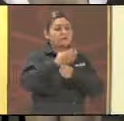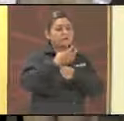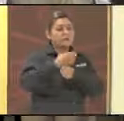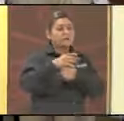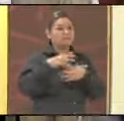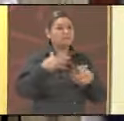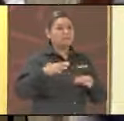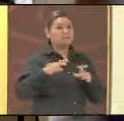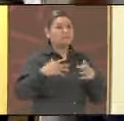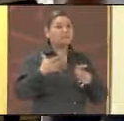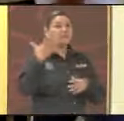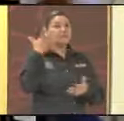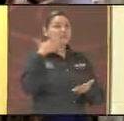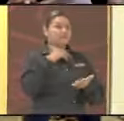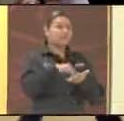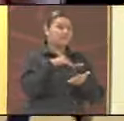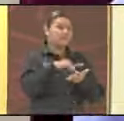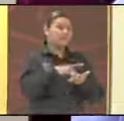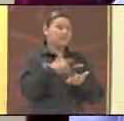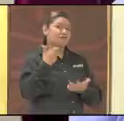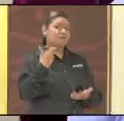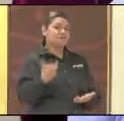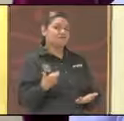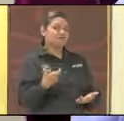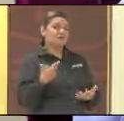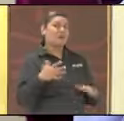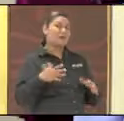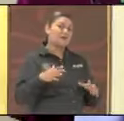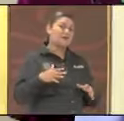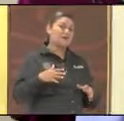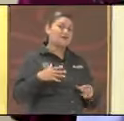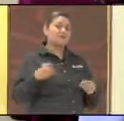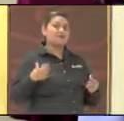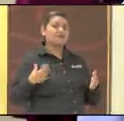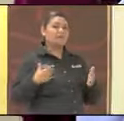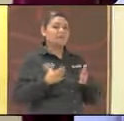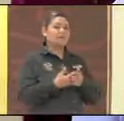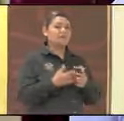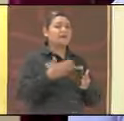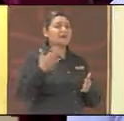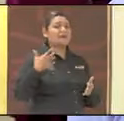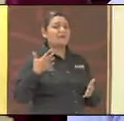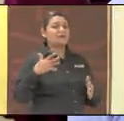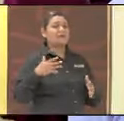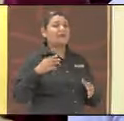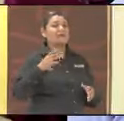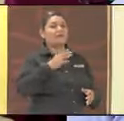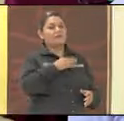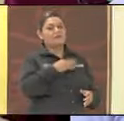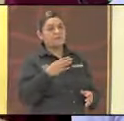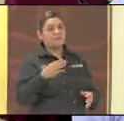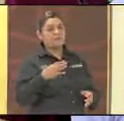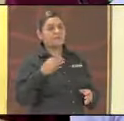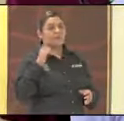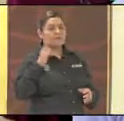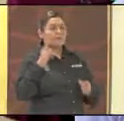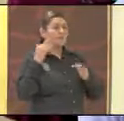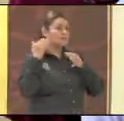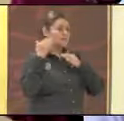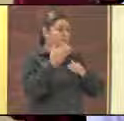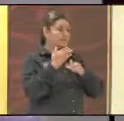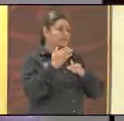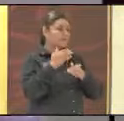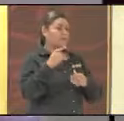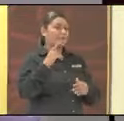por el Cabildo hasta 5 millones de pesos. En algunos casos no estamos llegando hasta 5 millones, pero bueno, eso es lo que está autorizado